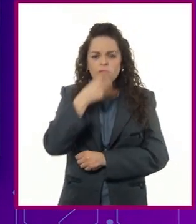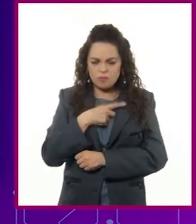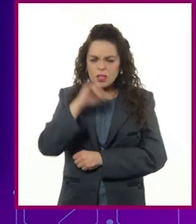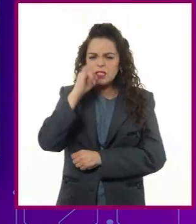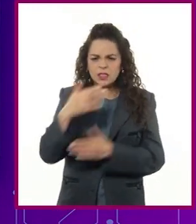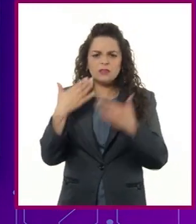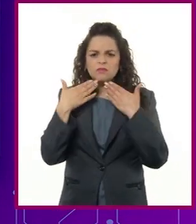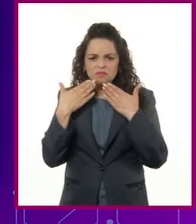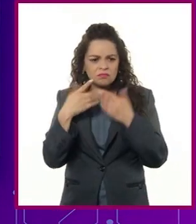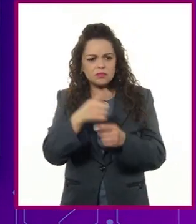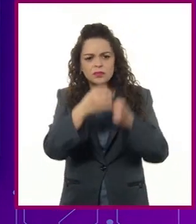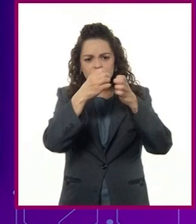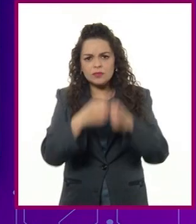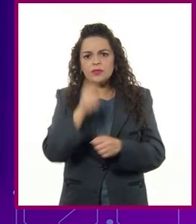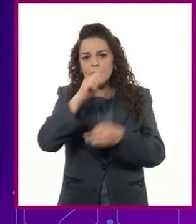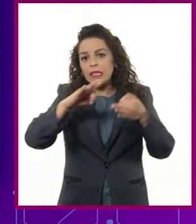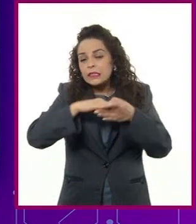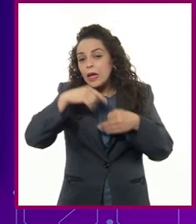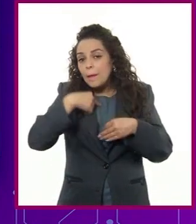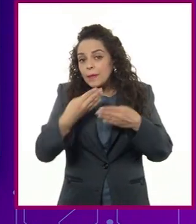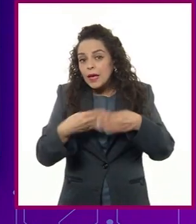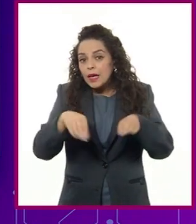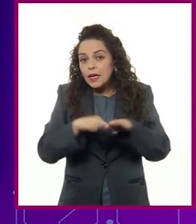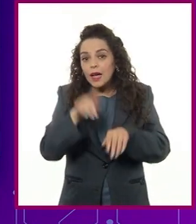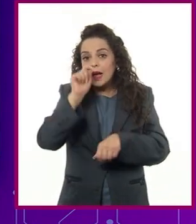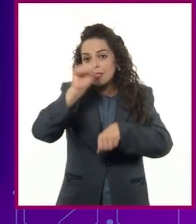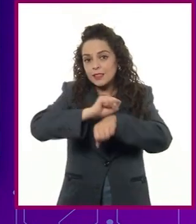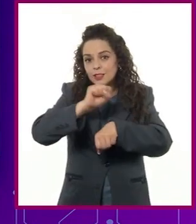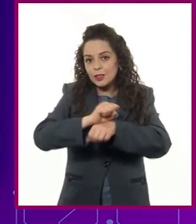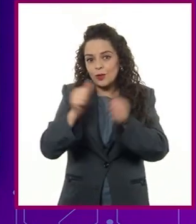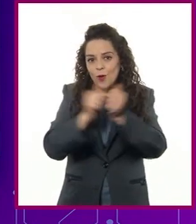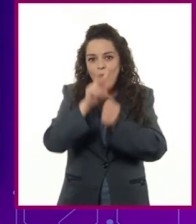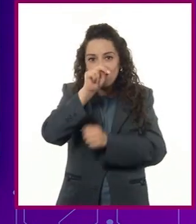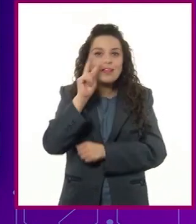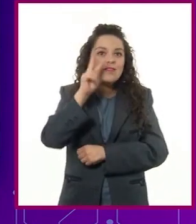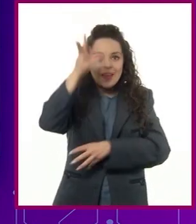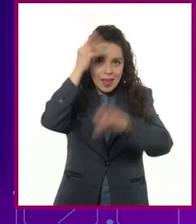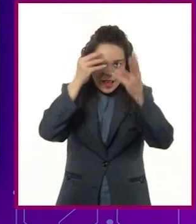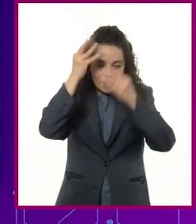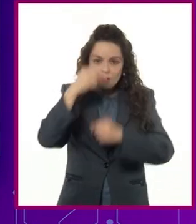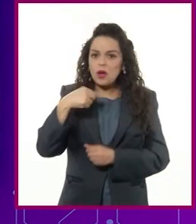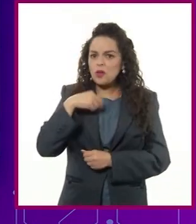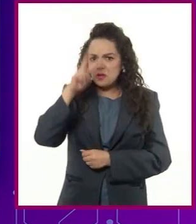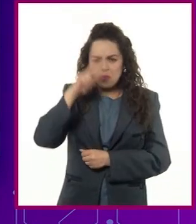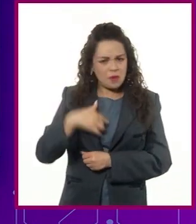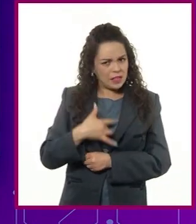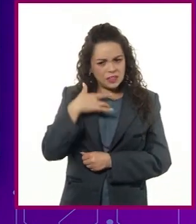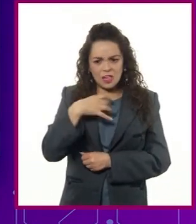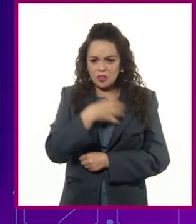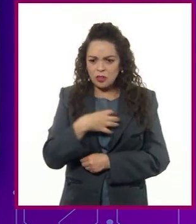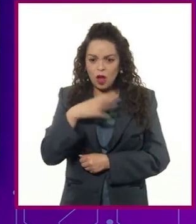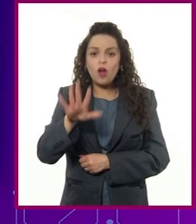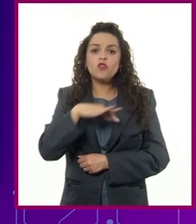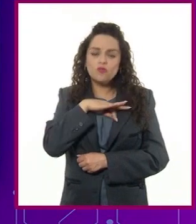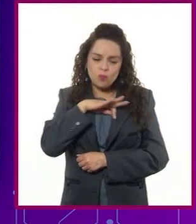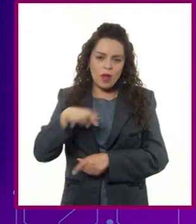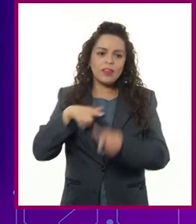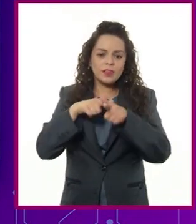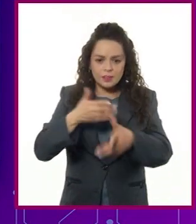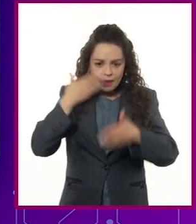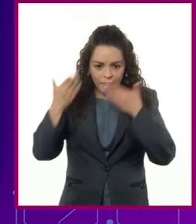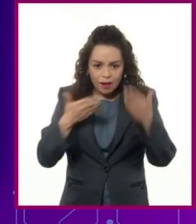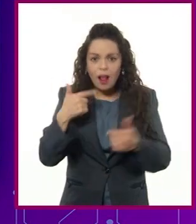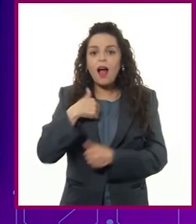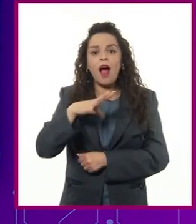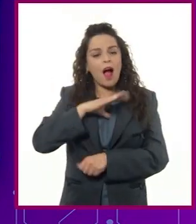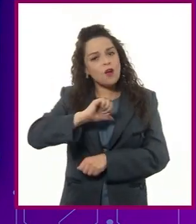a la telesecundaria que estaba cerca de mi casa. Me siento muy feliz con la decisión que hice, ya que así puedo seguir estudiando, tengo nuevas amistades y puedo seguir apoyando a